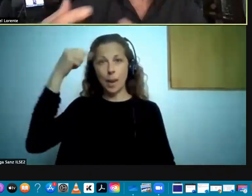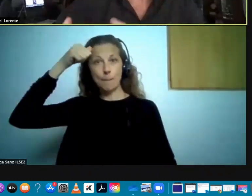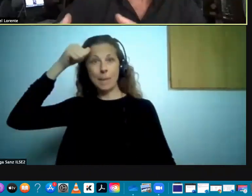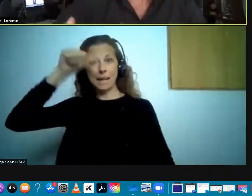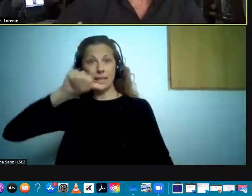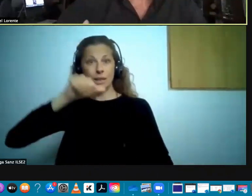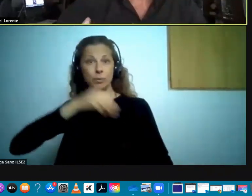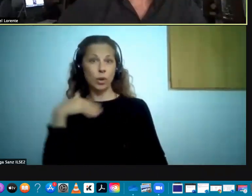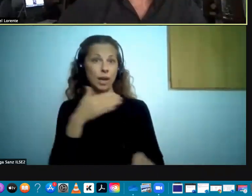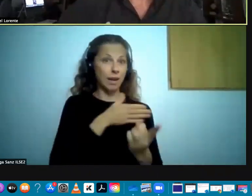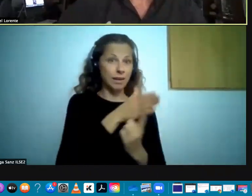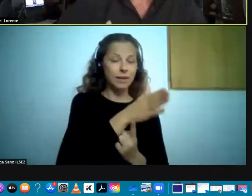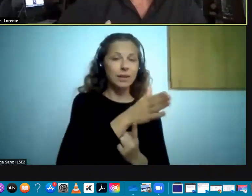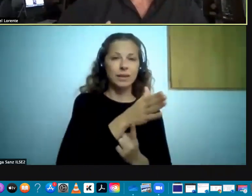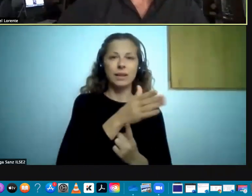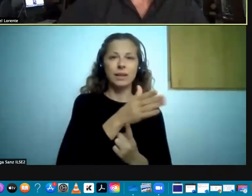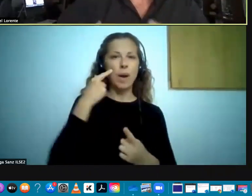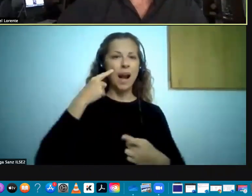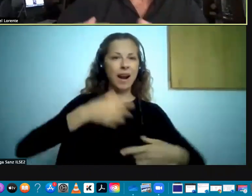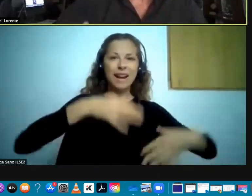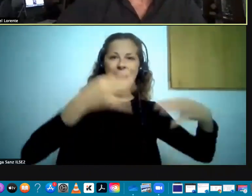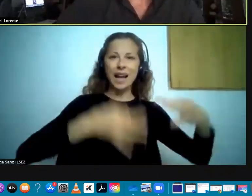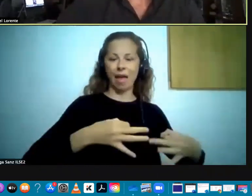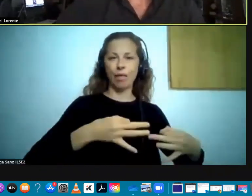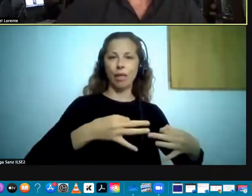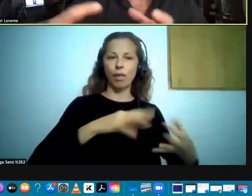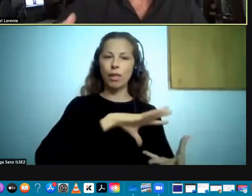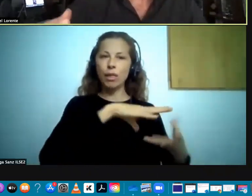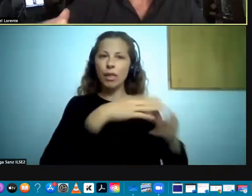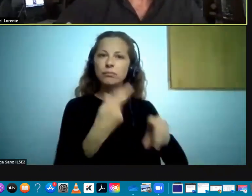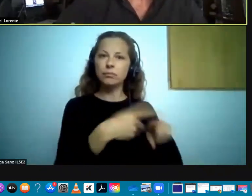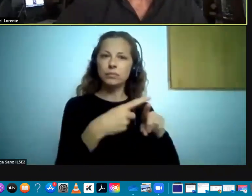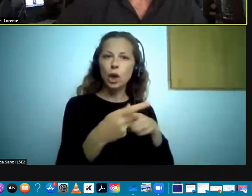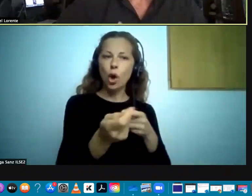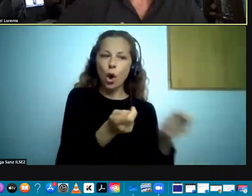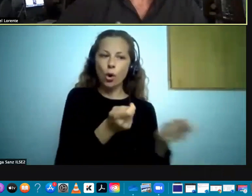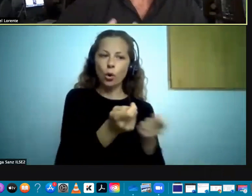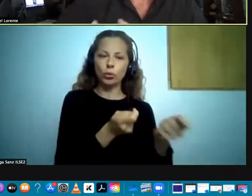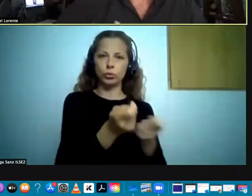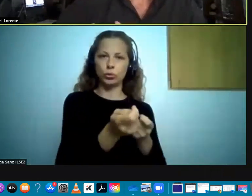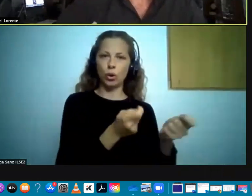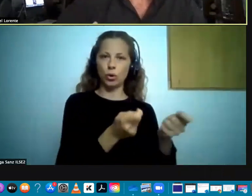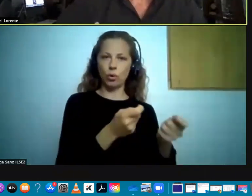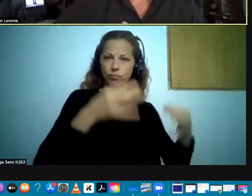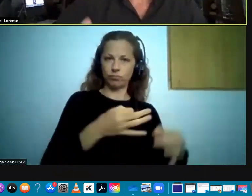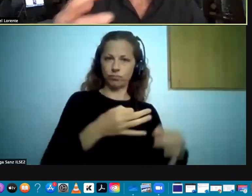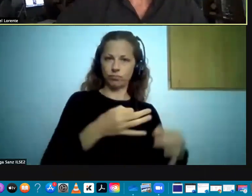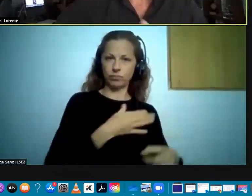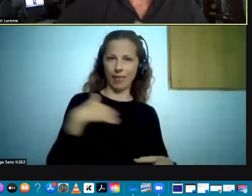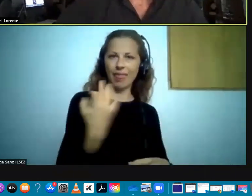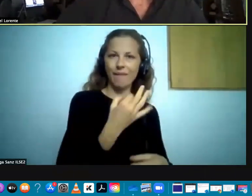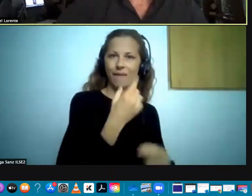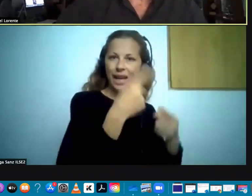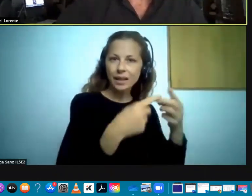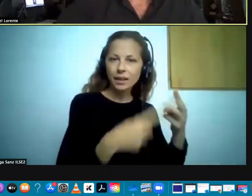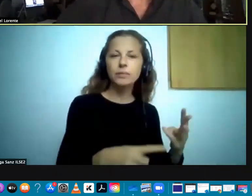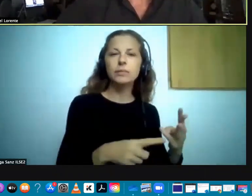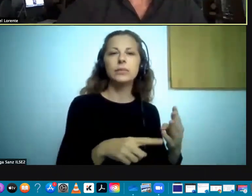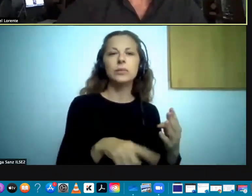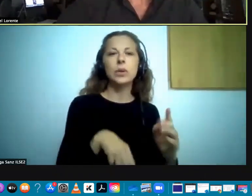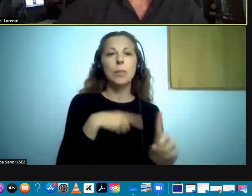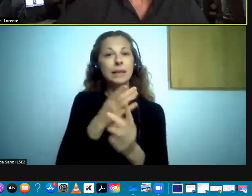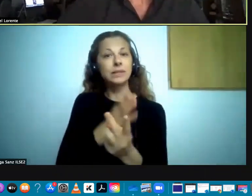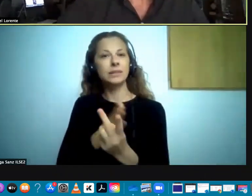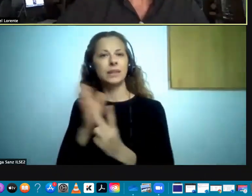determinar la realidad, es decir, que las cosas sean como tienen que ser, y por otra parte, darle significado a esa